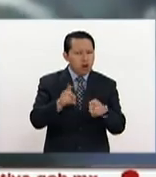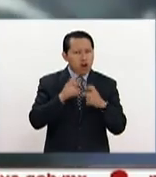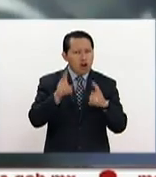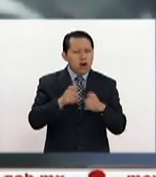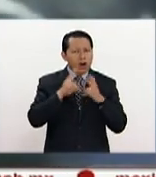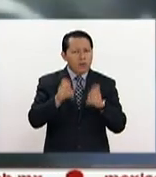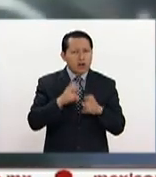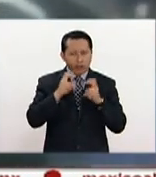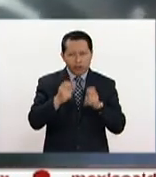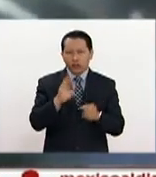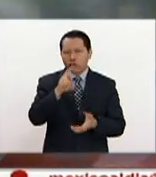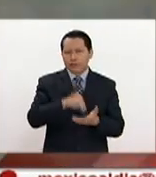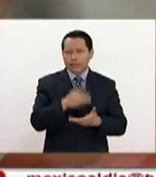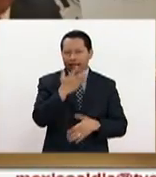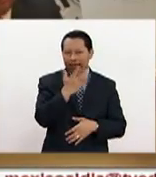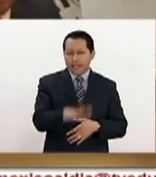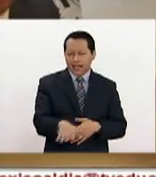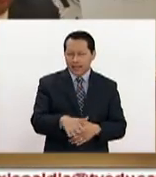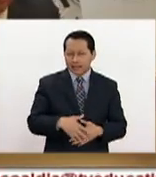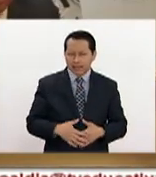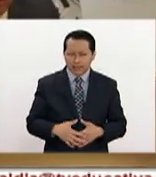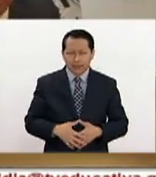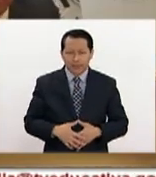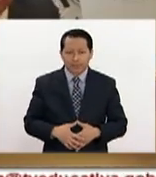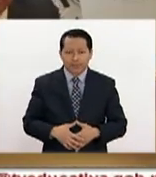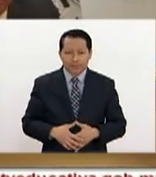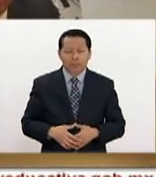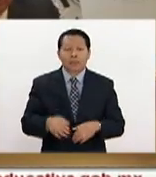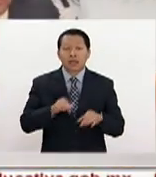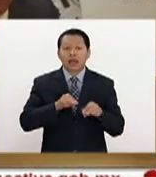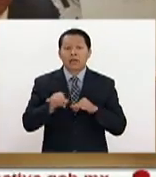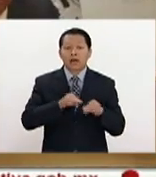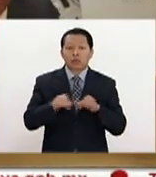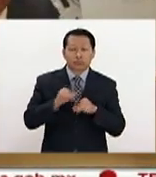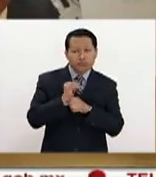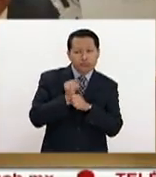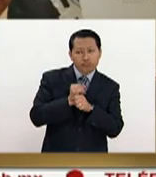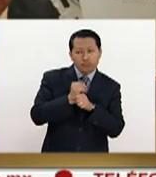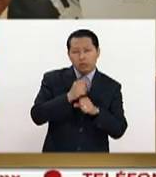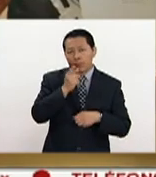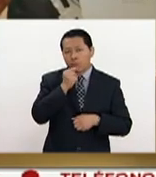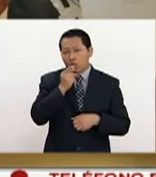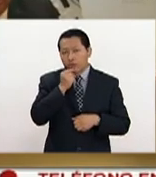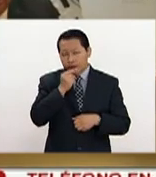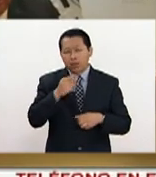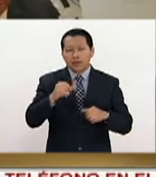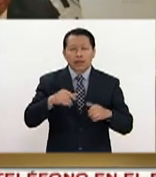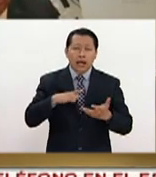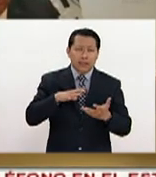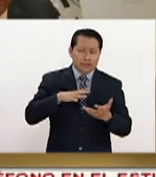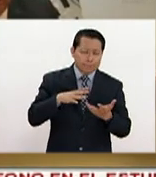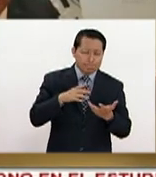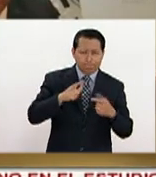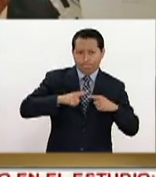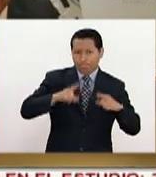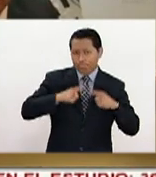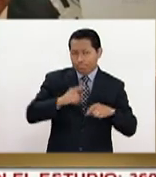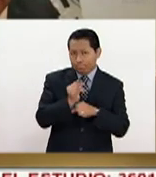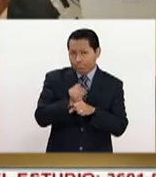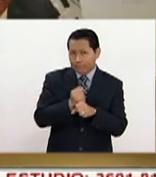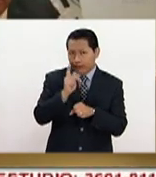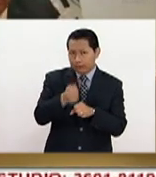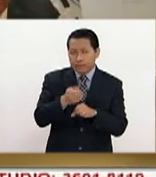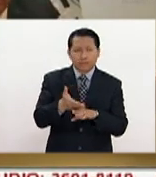violencia cometido en el 2010. Mediante trabajos de gabinete realizados por la Policía de Investigación, se determinó que el imputado tiene